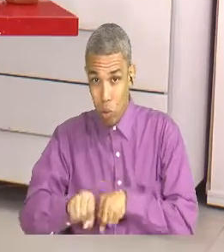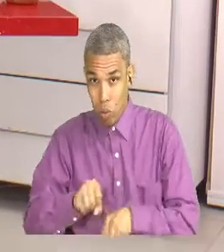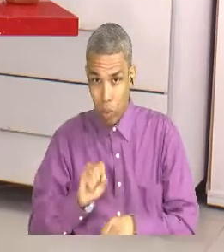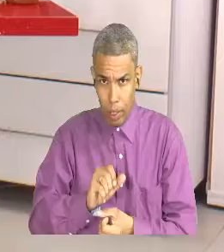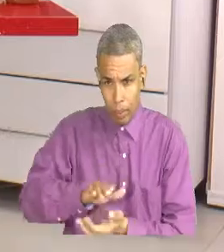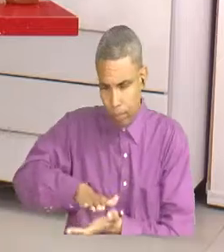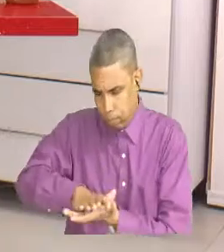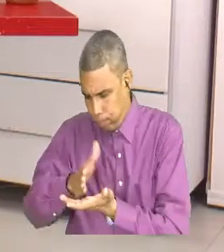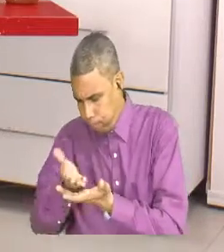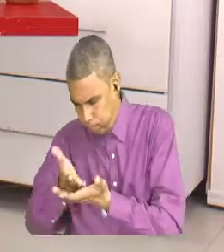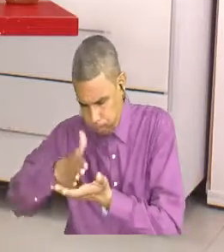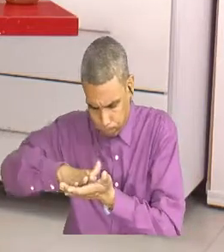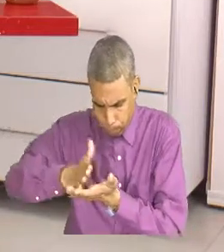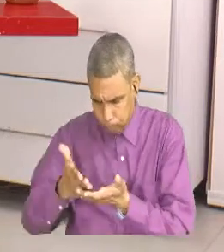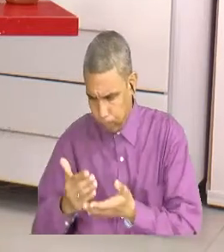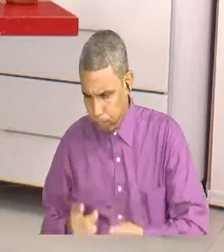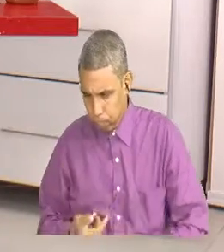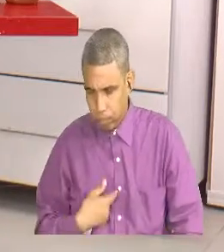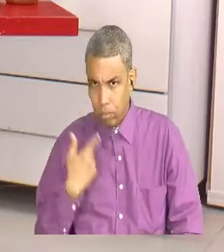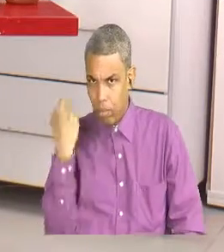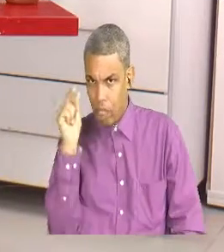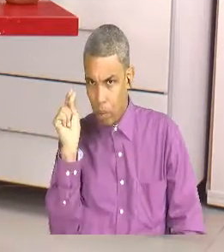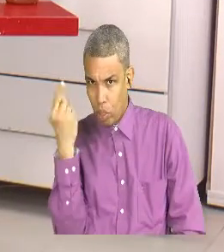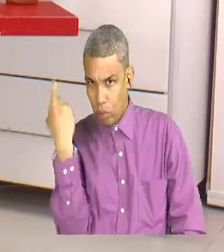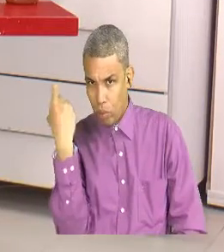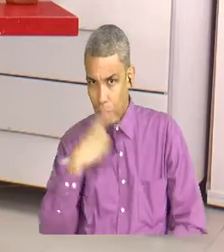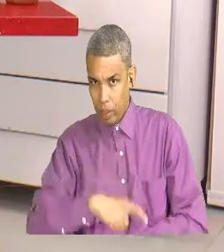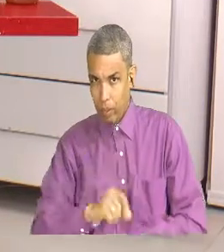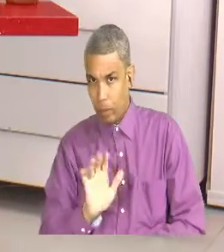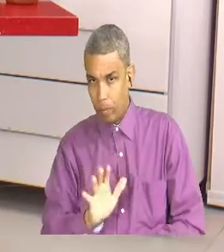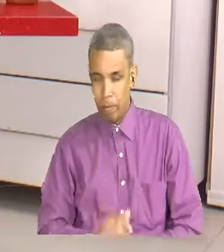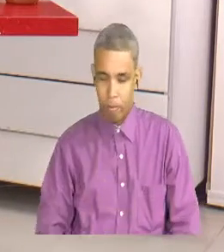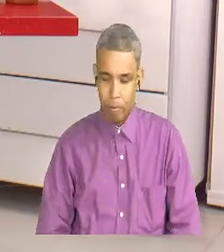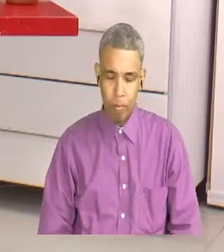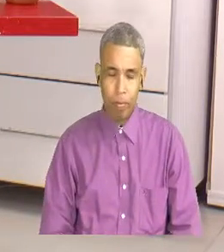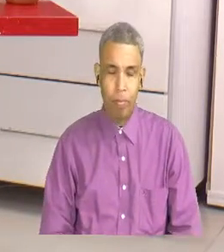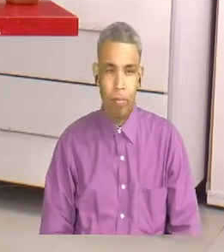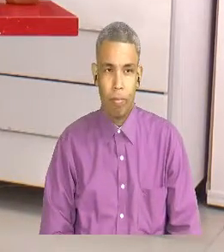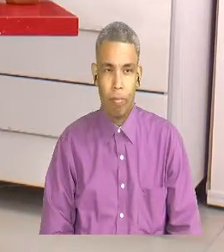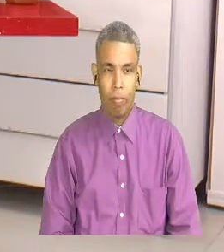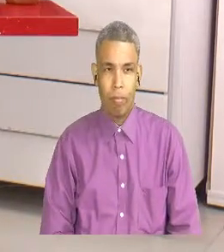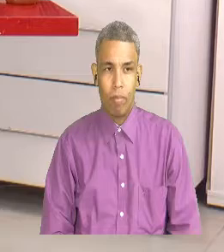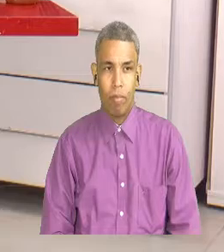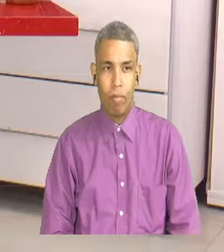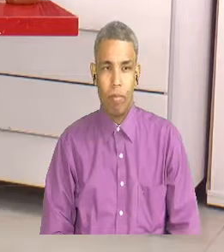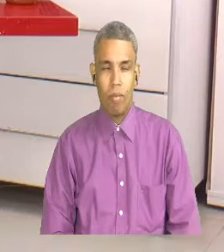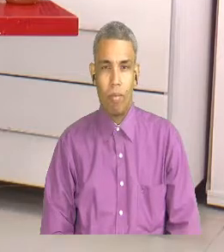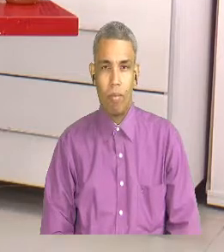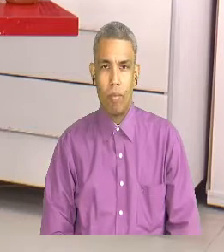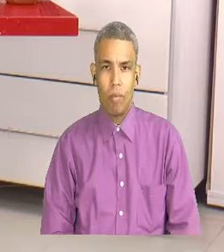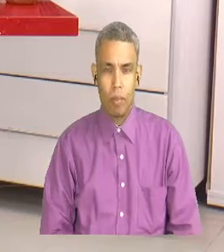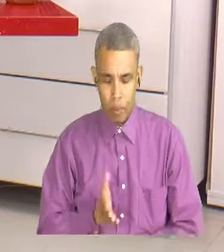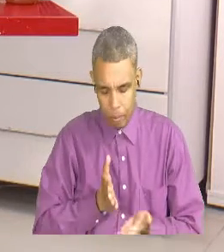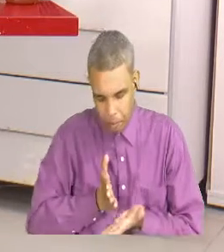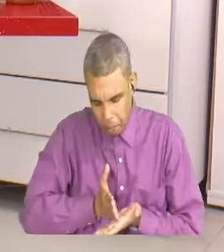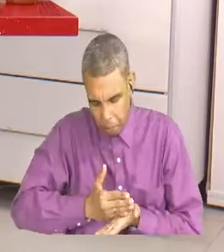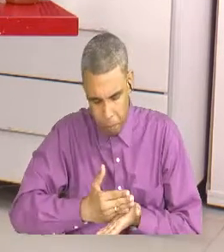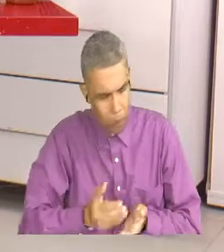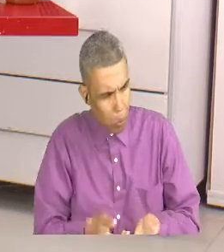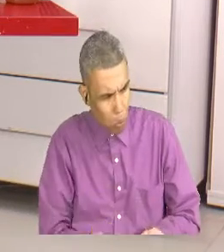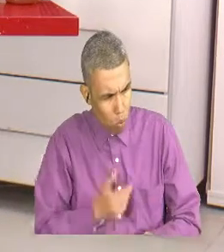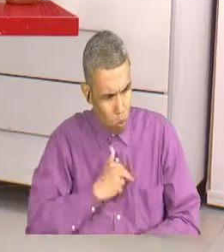cuando empecemos a saltear los champiñones, cojan un sabor de cebollita. ¿Esta la cortamos cómo? ¿Normal como se hace en